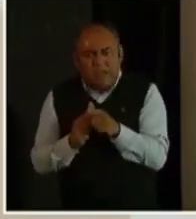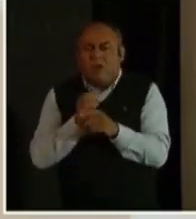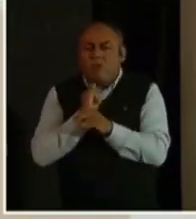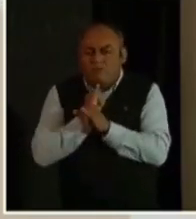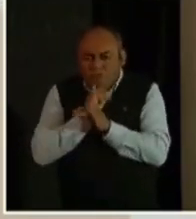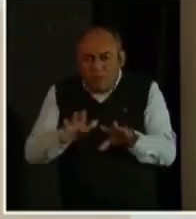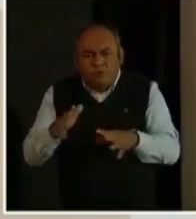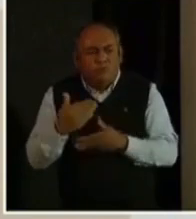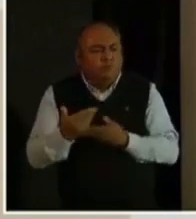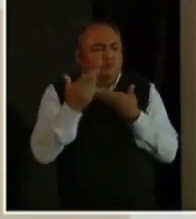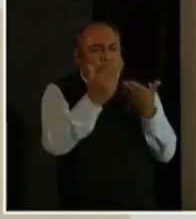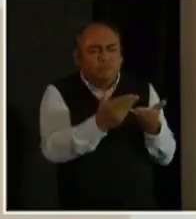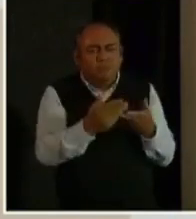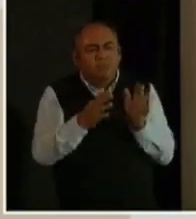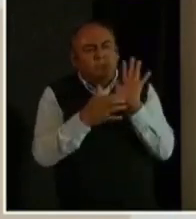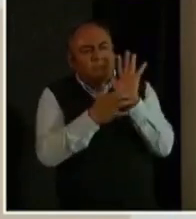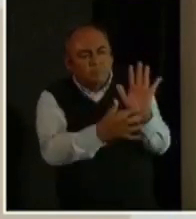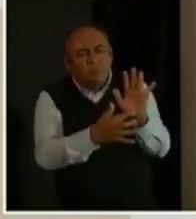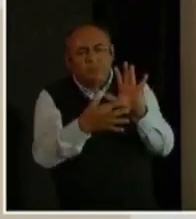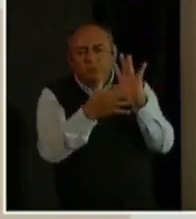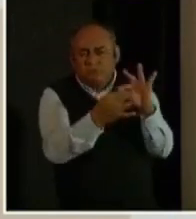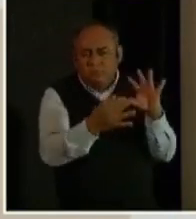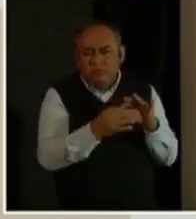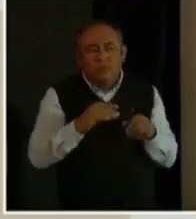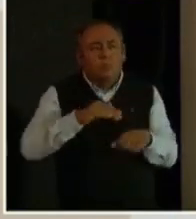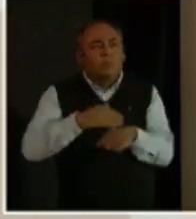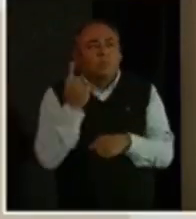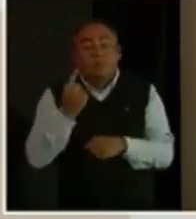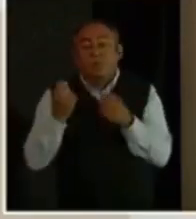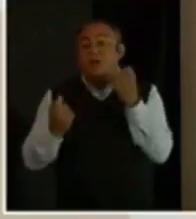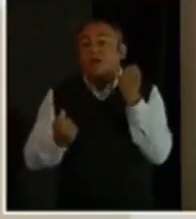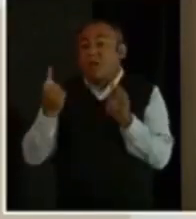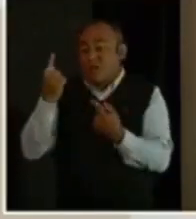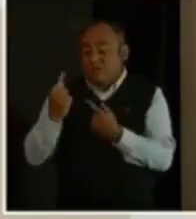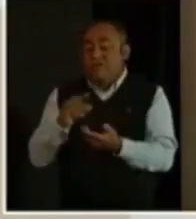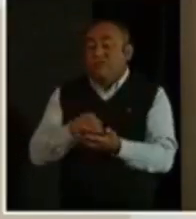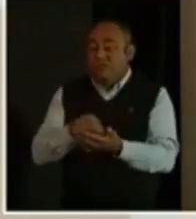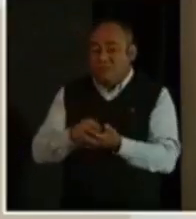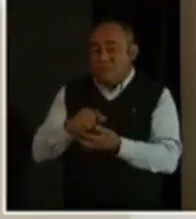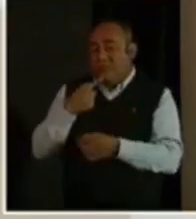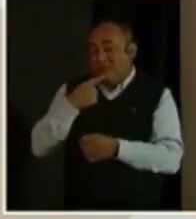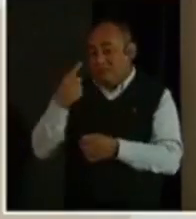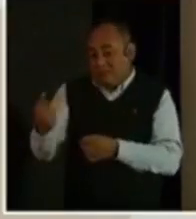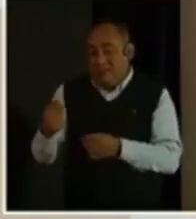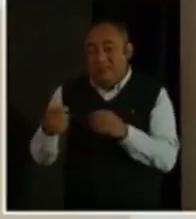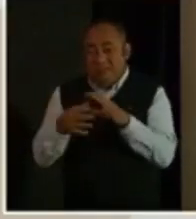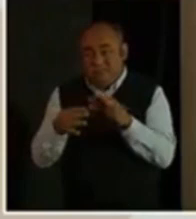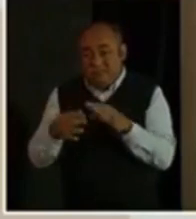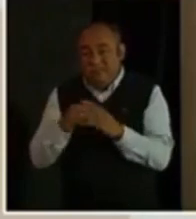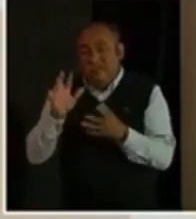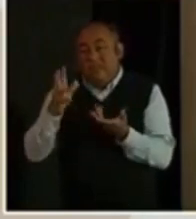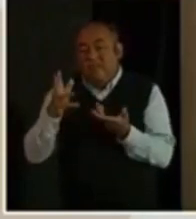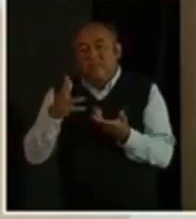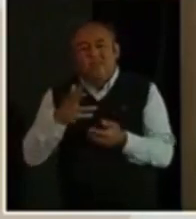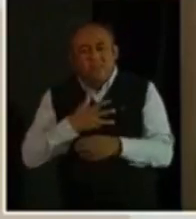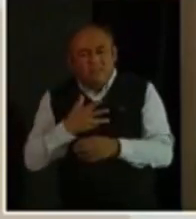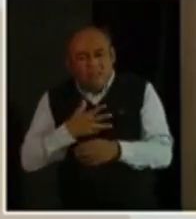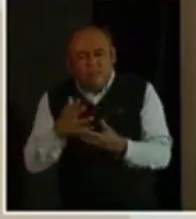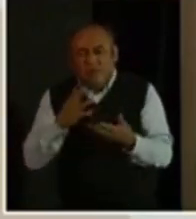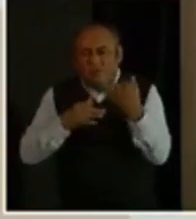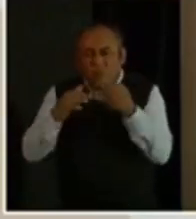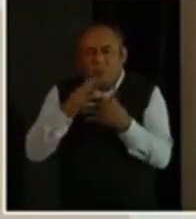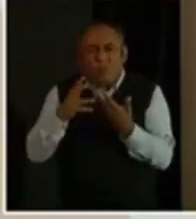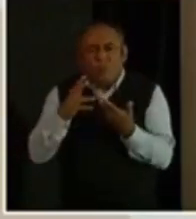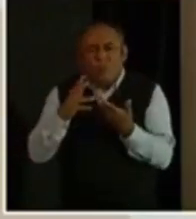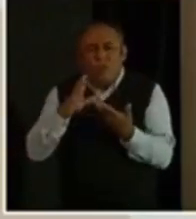puerta así lo informó Hernán Villarreal titular de movilidad y planeación urbana quien detalló que este